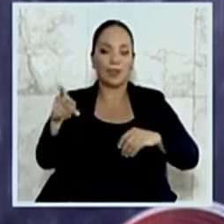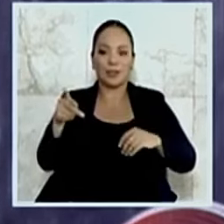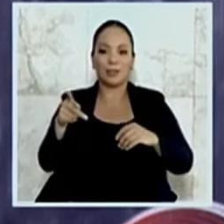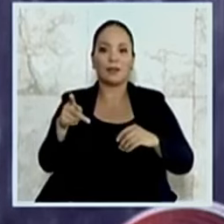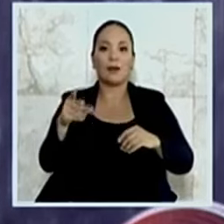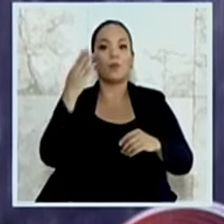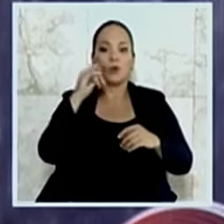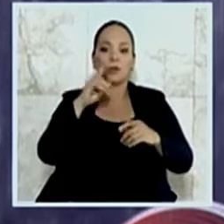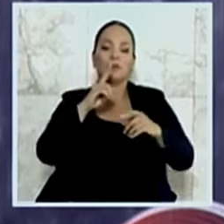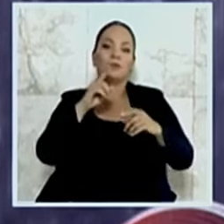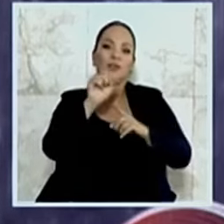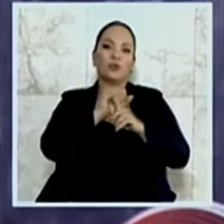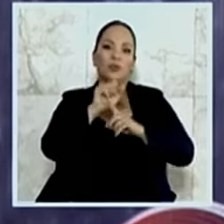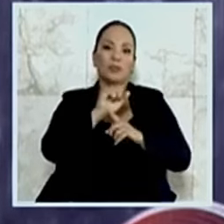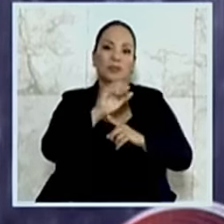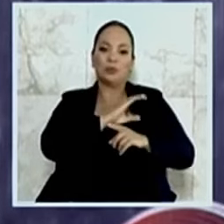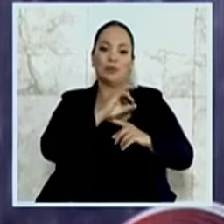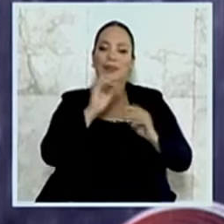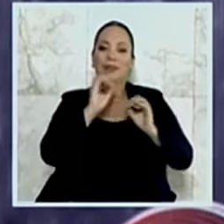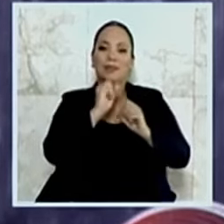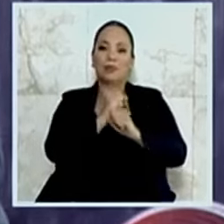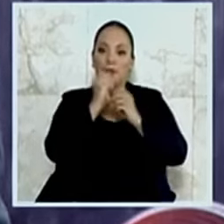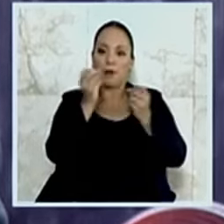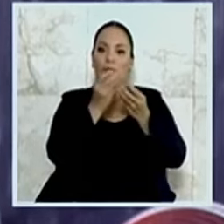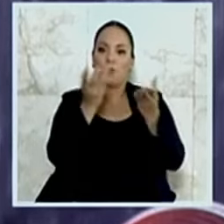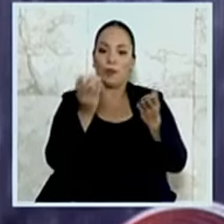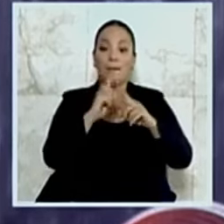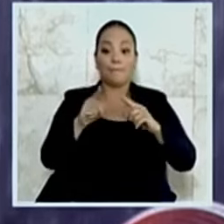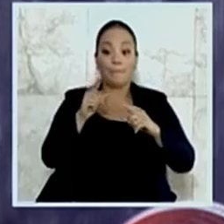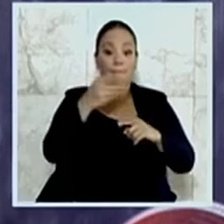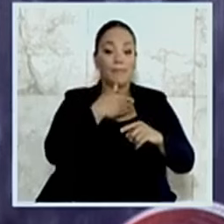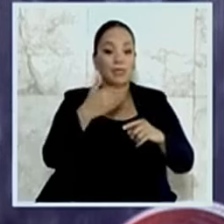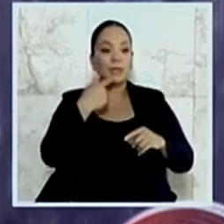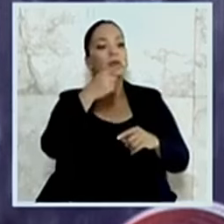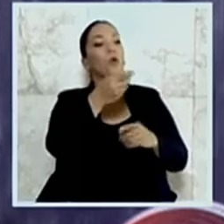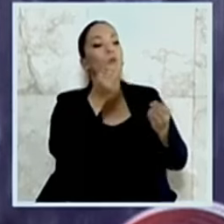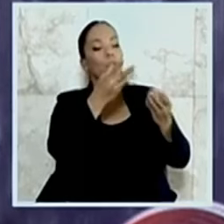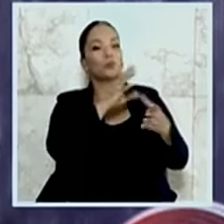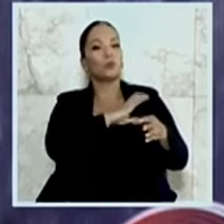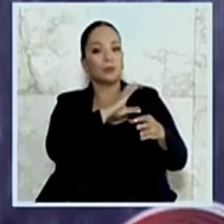público emblemático como son los carnavales de Punta Arenas, que llevaban